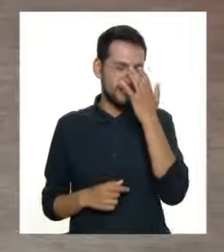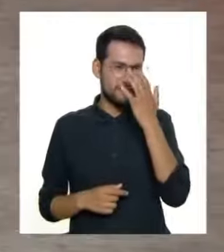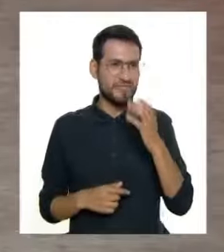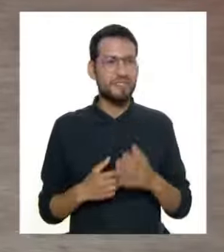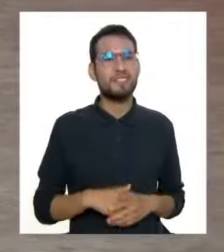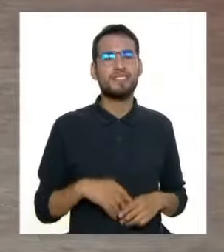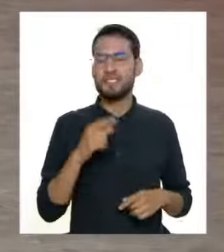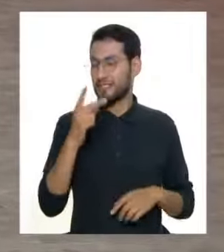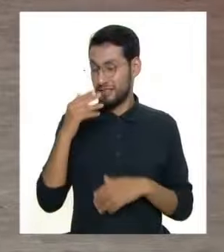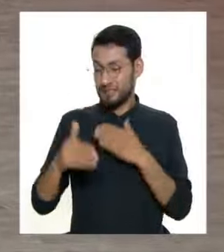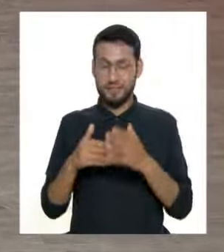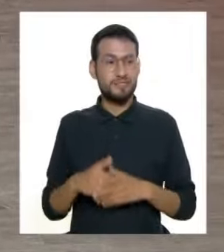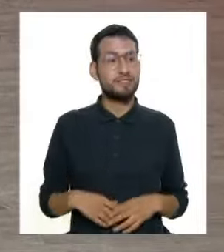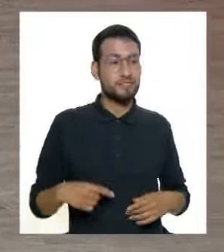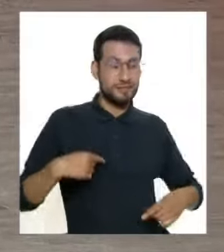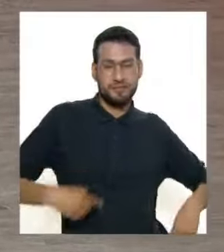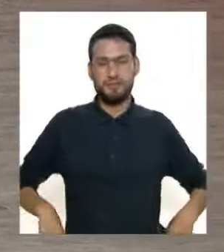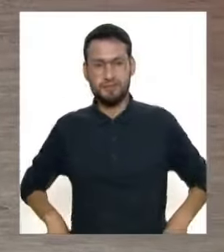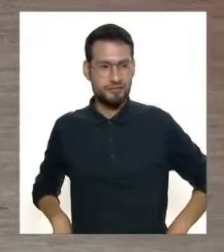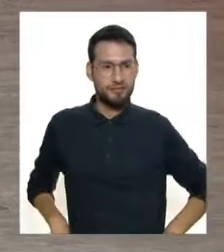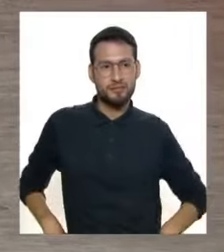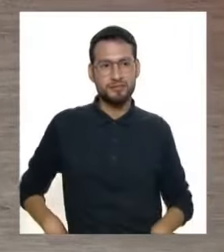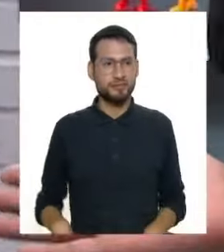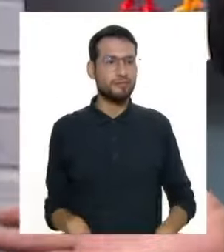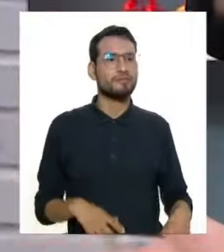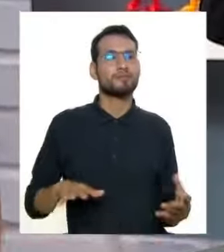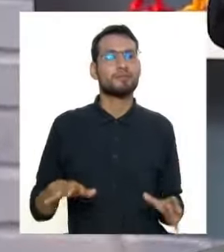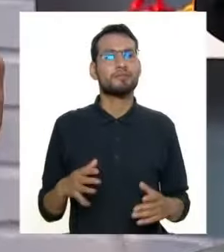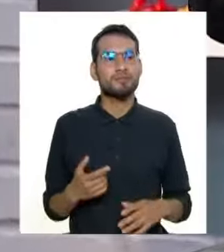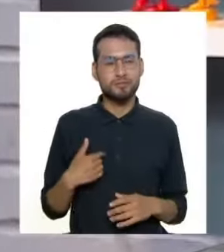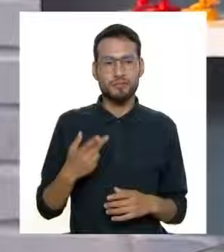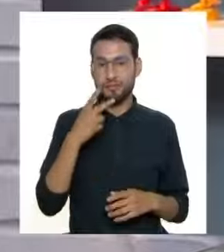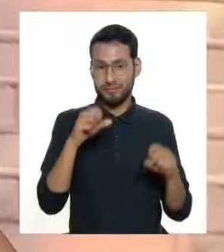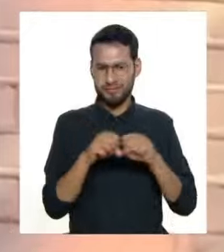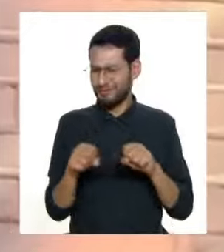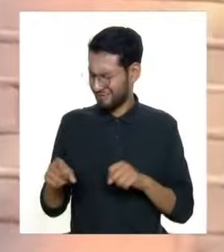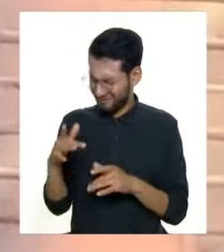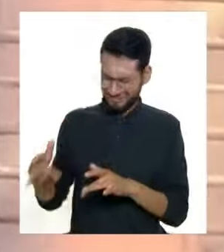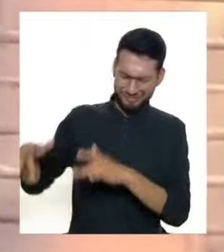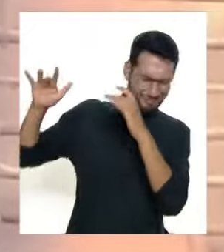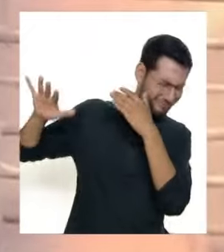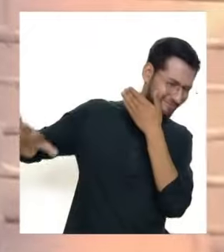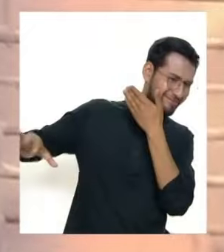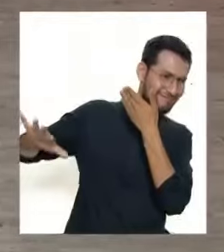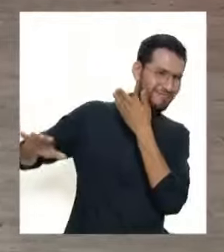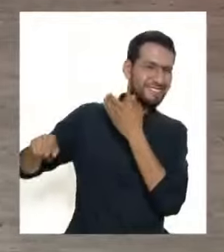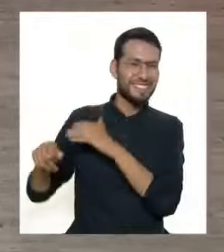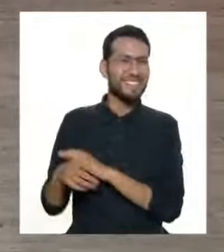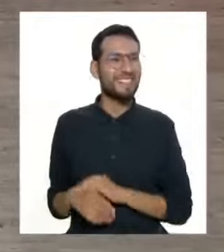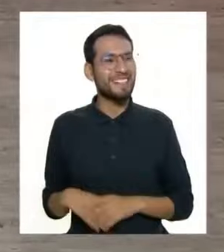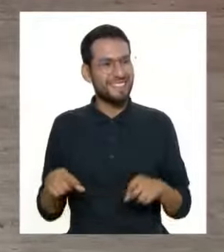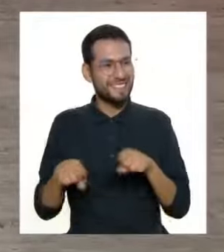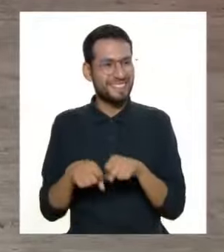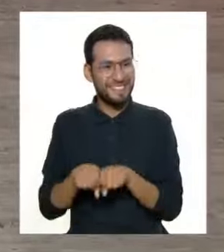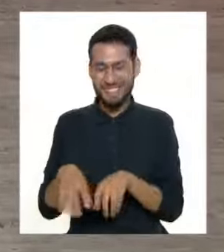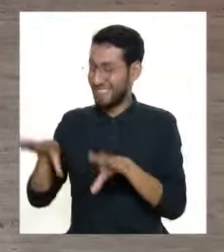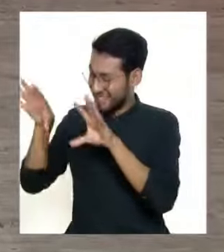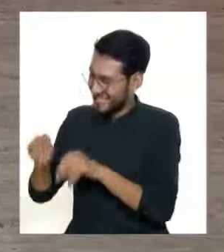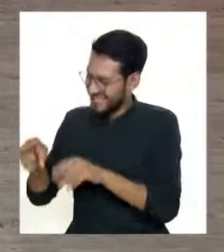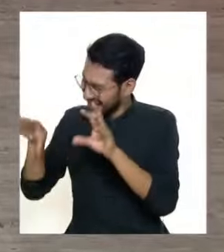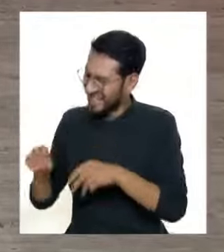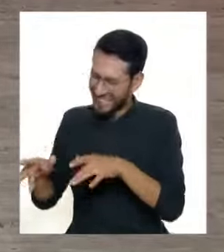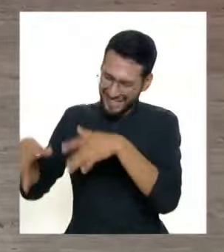vueltitas moviendo cintura, moviendo cintura, hombro, cuello. Un poco tus zapatillas. Mucha luz con tus zapatillas. Oye, sí, ¿no? Le pintó. Apaga las, apaga las, Piso, apaga